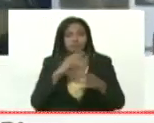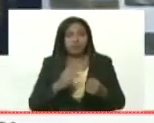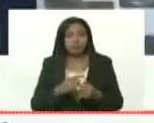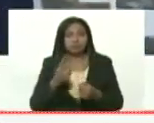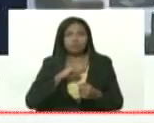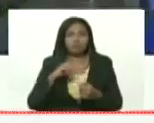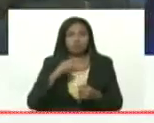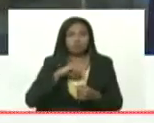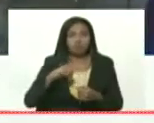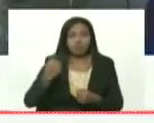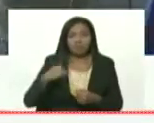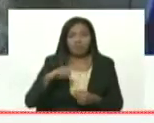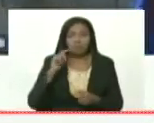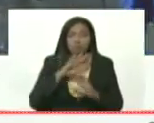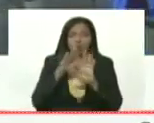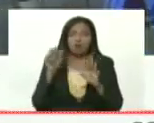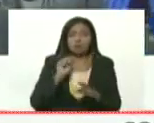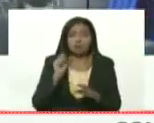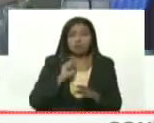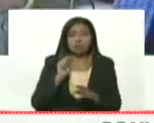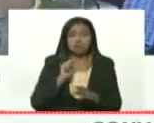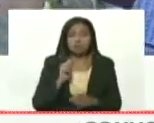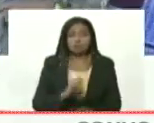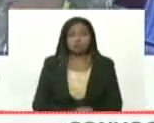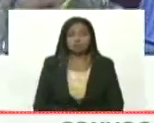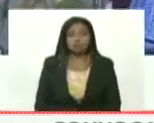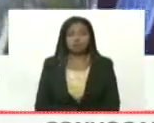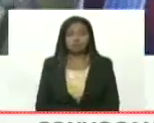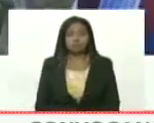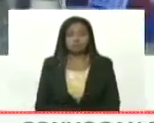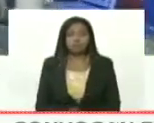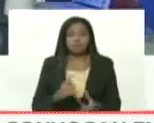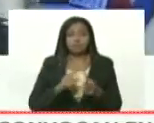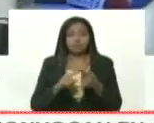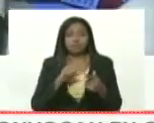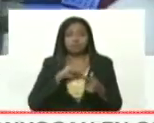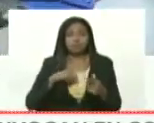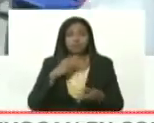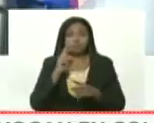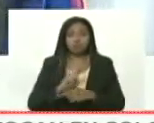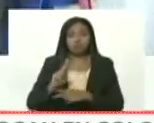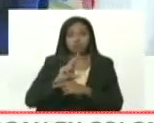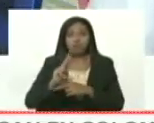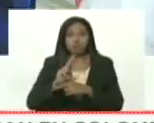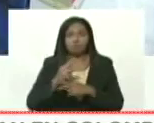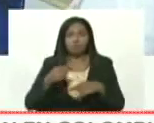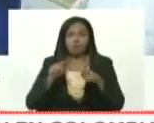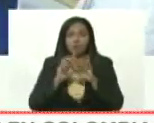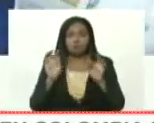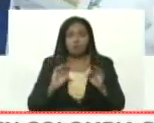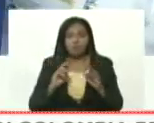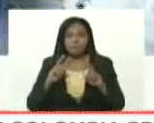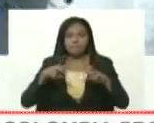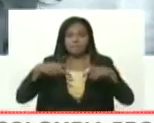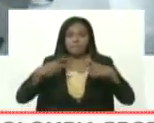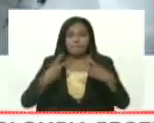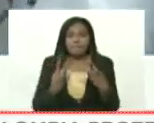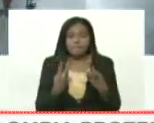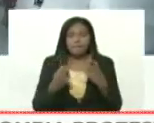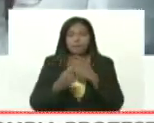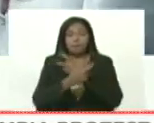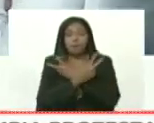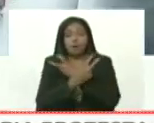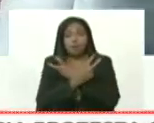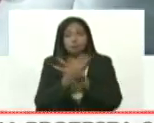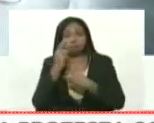tenemos, ¿verdad? Exactamente. Entonces, las estamos usando básicamente para regenerar hueso. Usted las